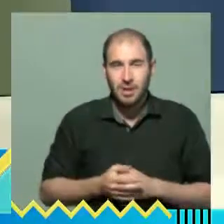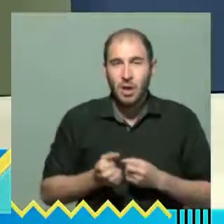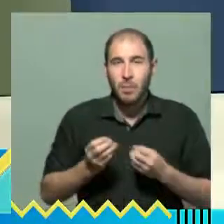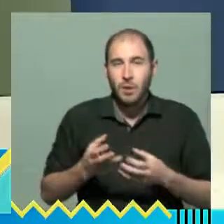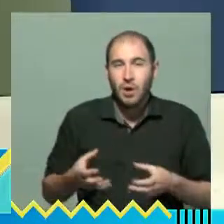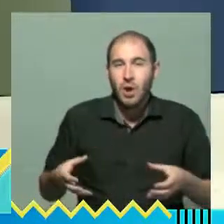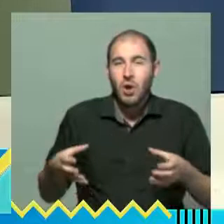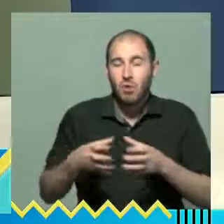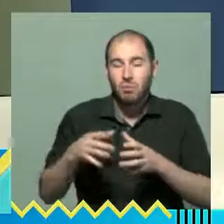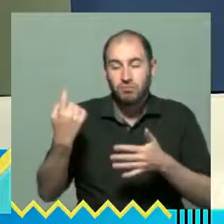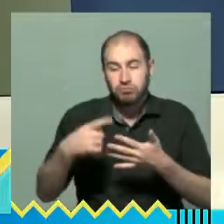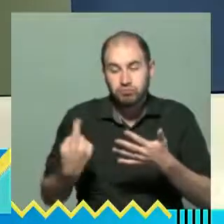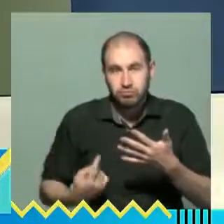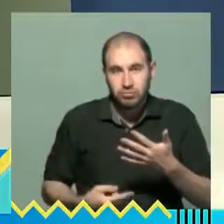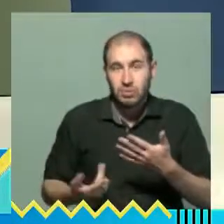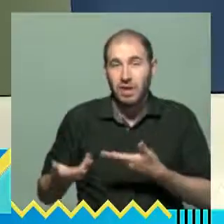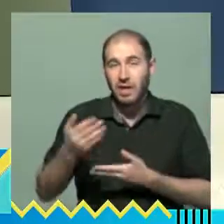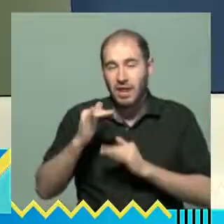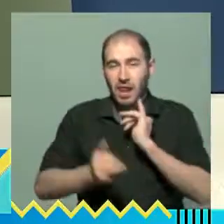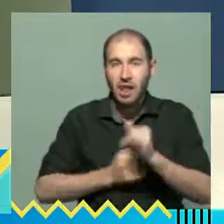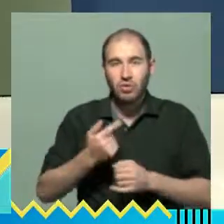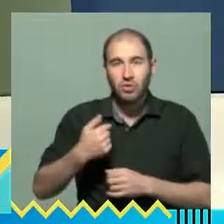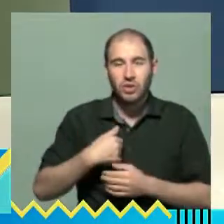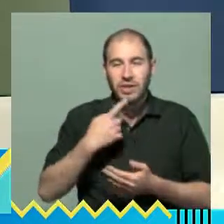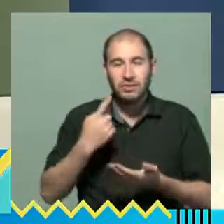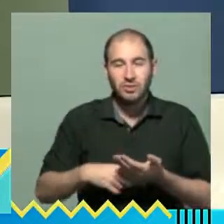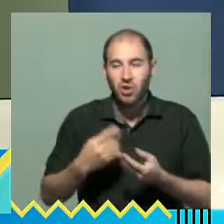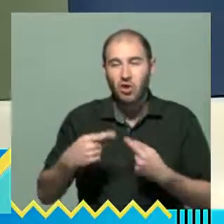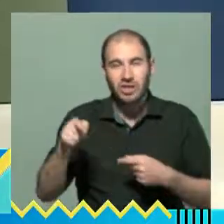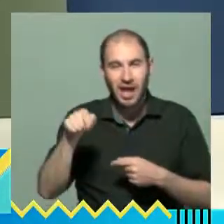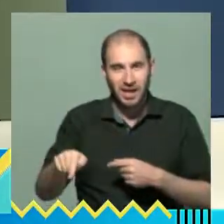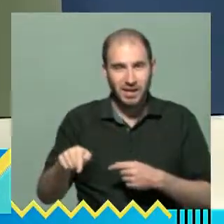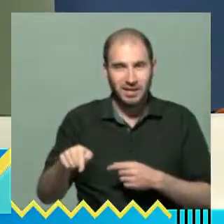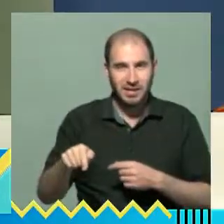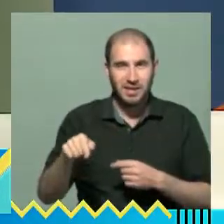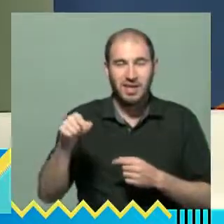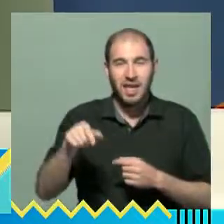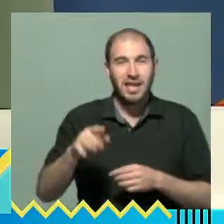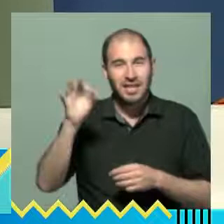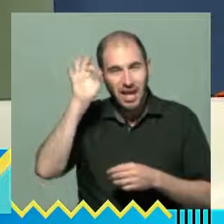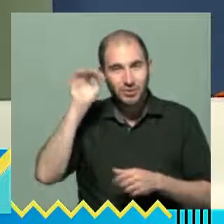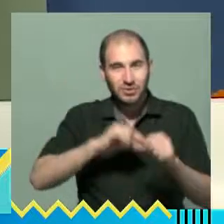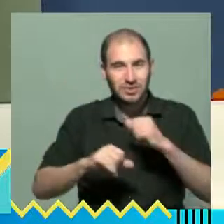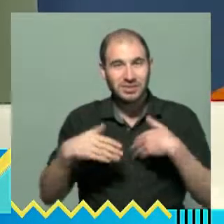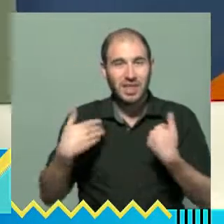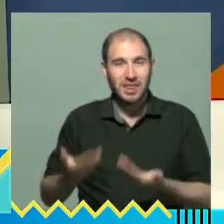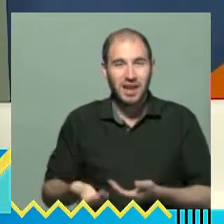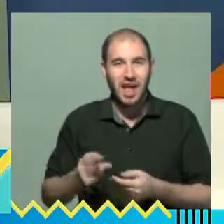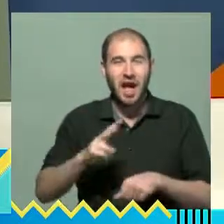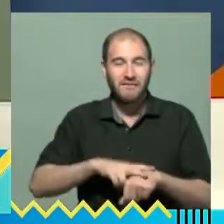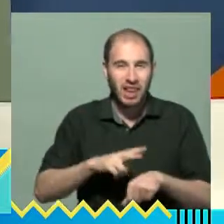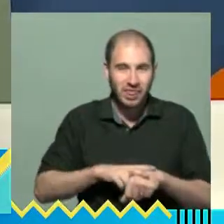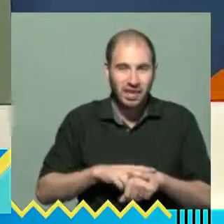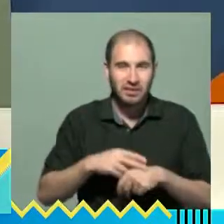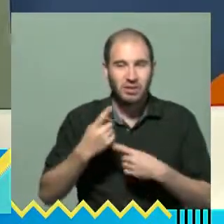un concomitante, es un correlato de lo que yo definí que estaba pasando. Y en ese sentido la neurociencia aporta habilidades